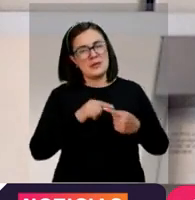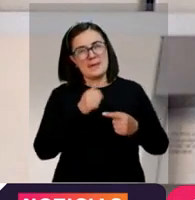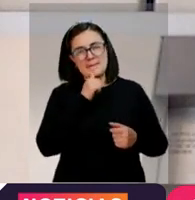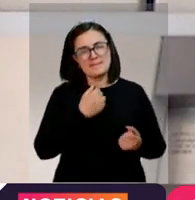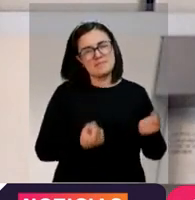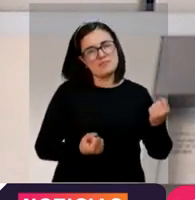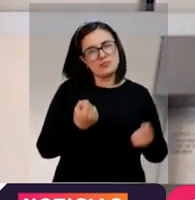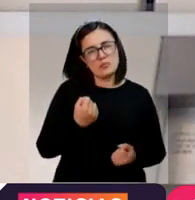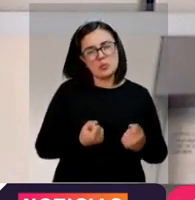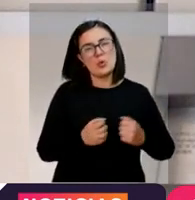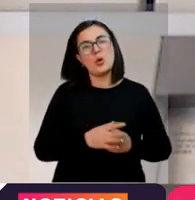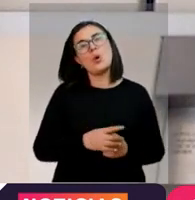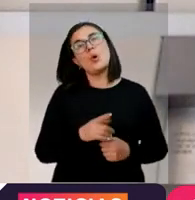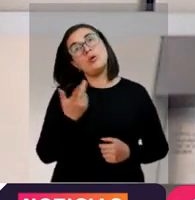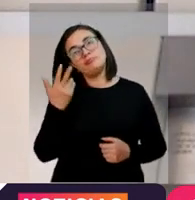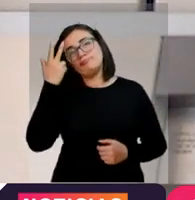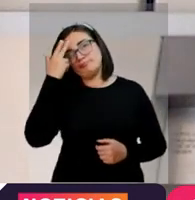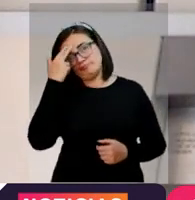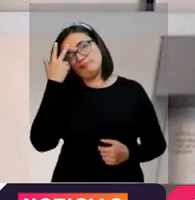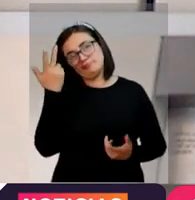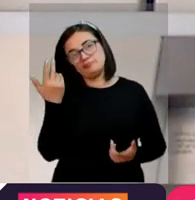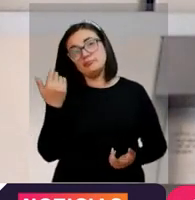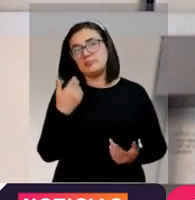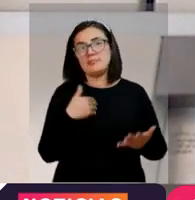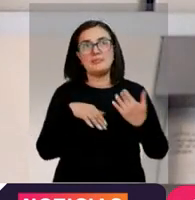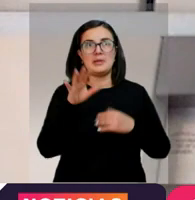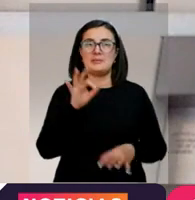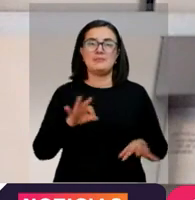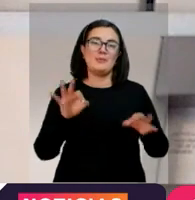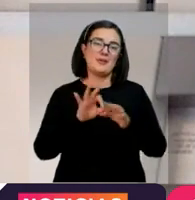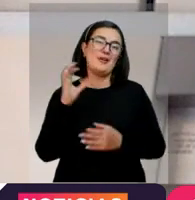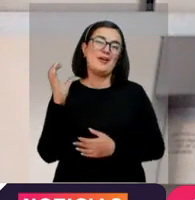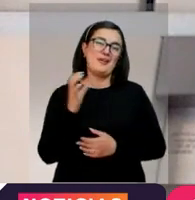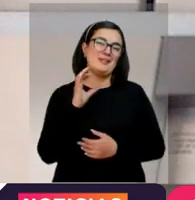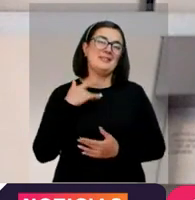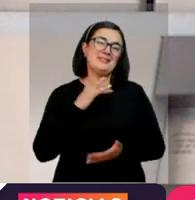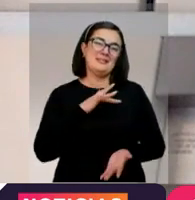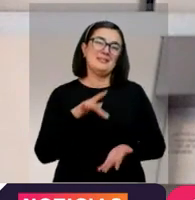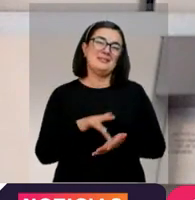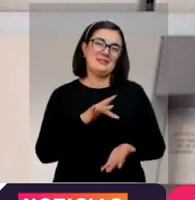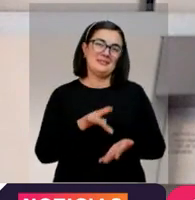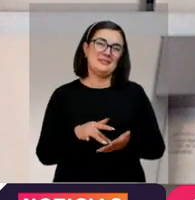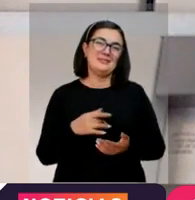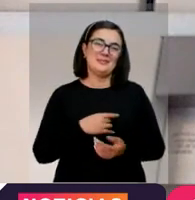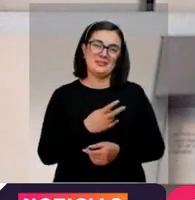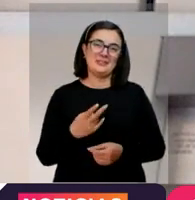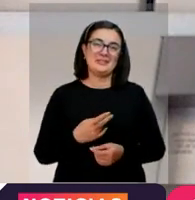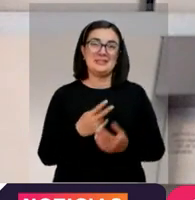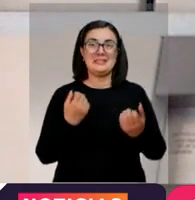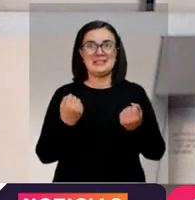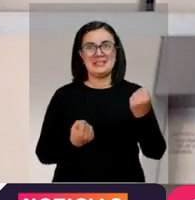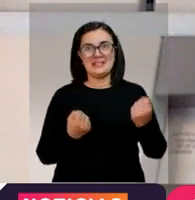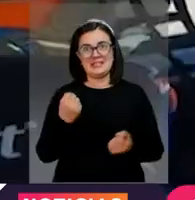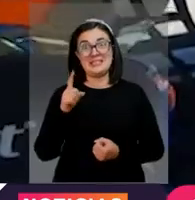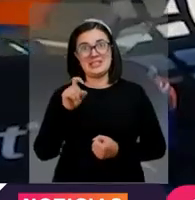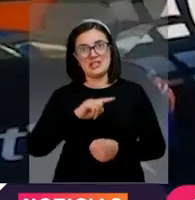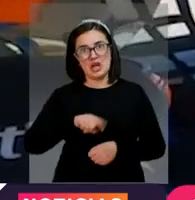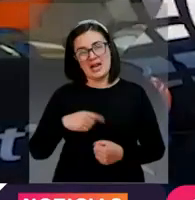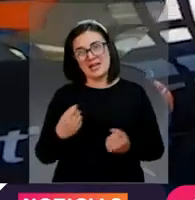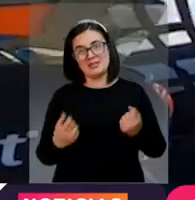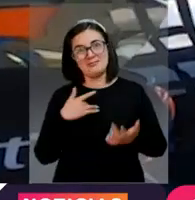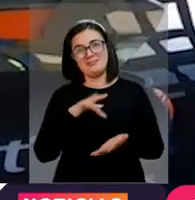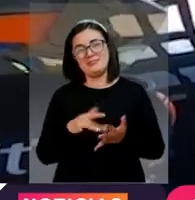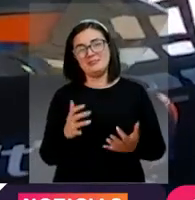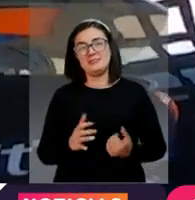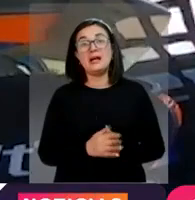obvio la carrera más icónica de colombia que siempre quiero correr son las 3 horas después pero este año estará ya leonardo